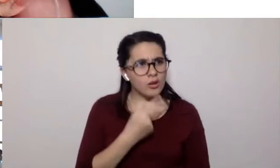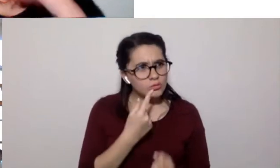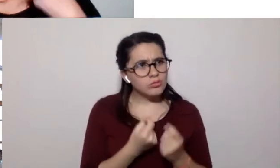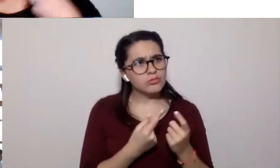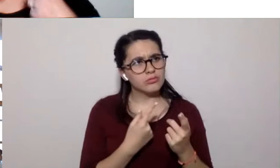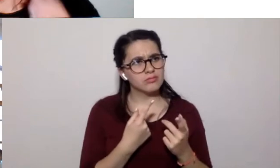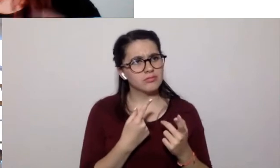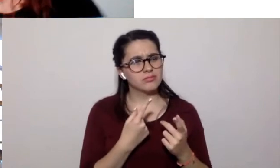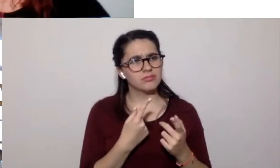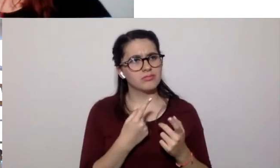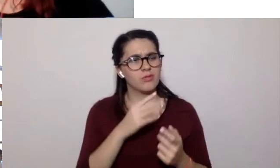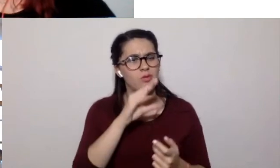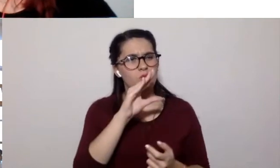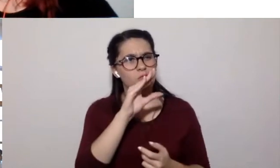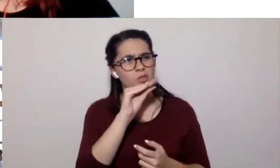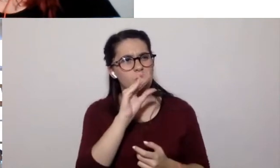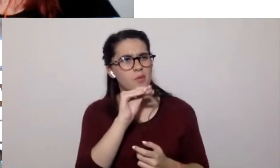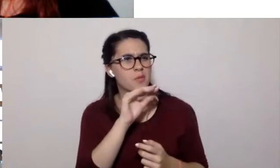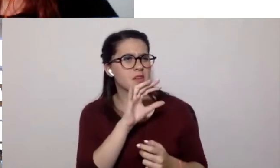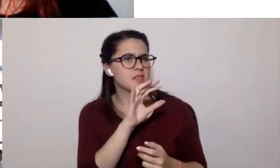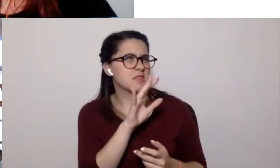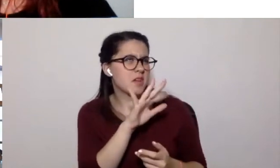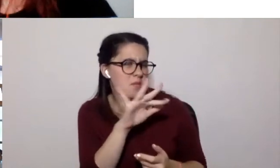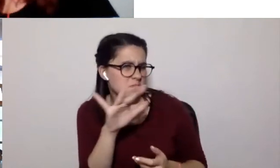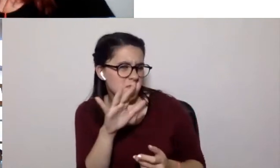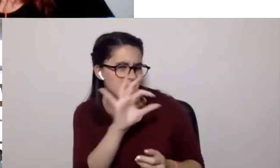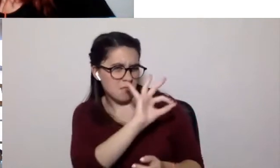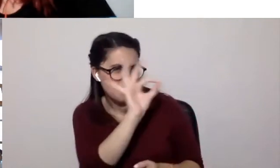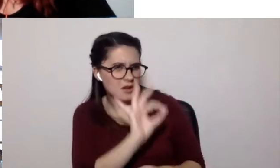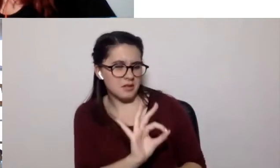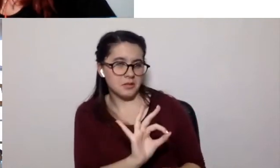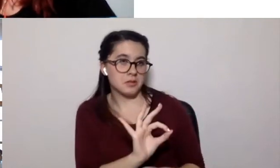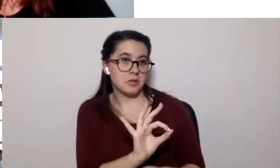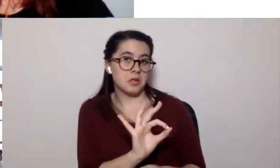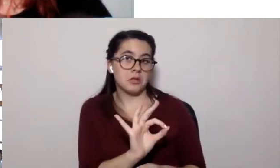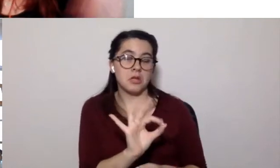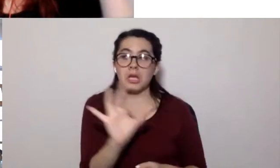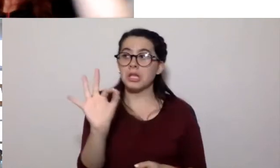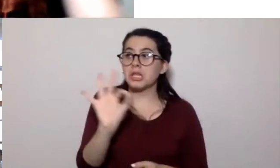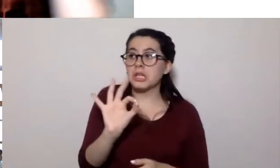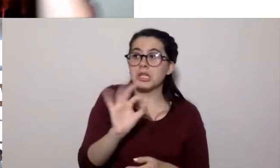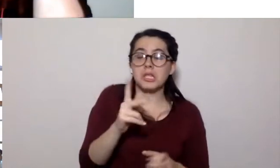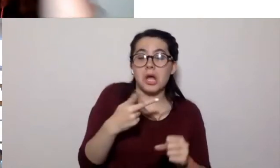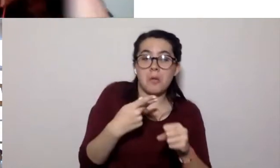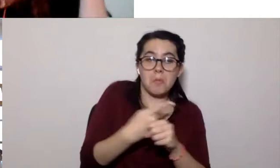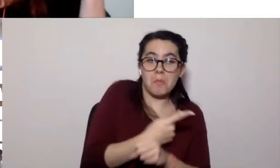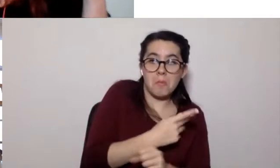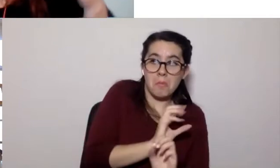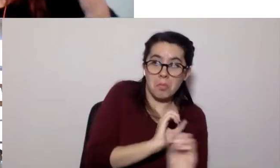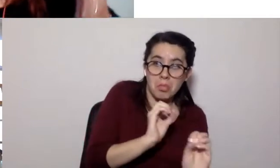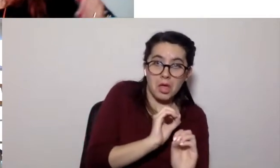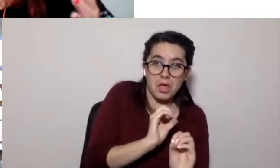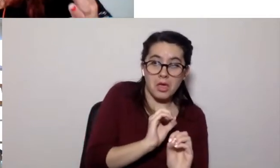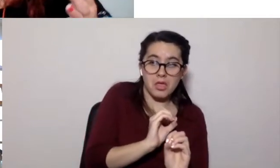el noventa y tantos por ciento, para no exagerar, de ajá, lo que te preocupa nunca va a suceder. Exacto. Y todo está aquí, en tu mente, en tus pensamientos.